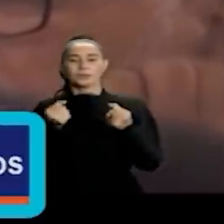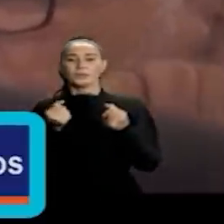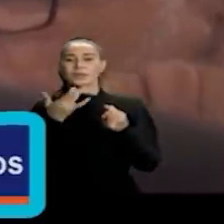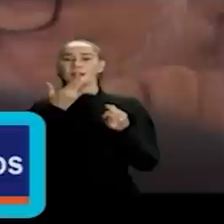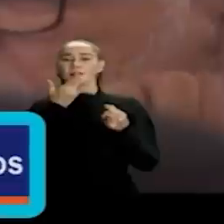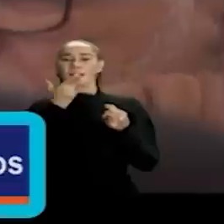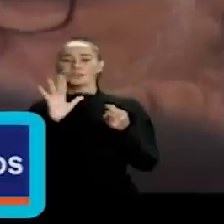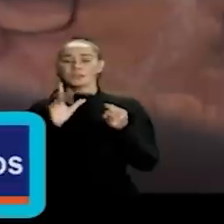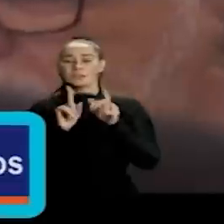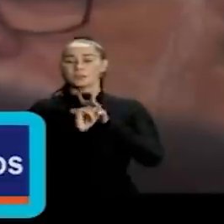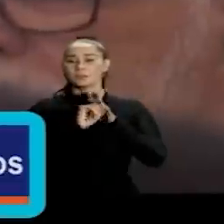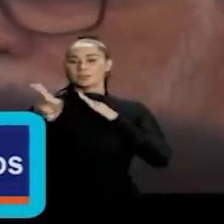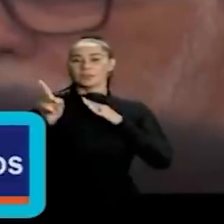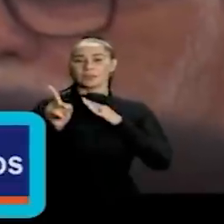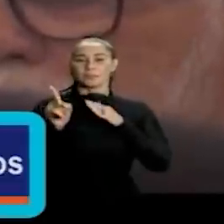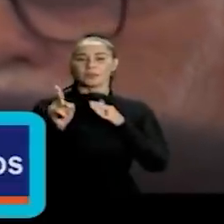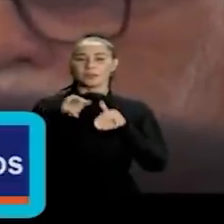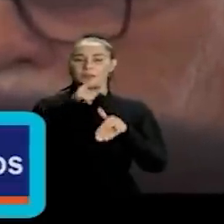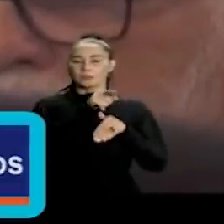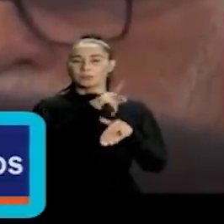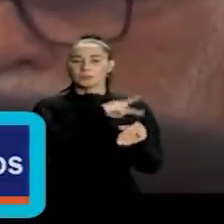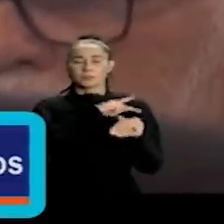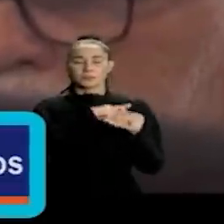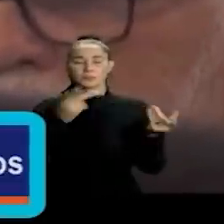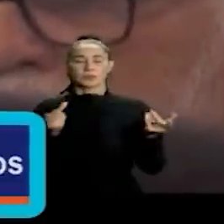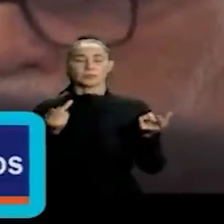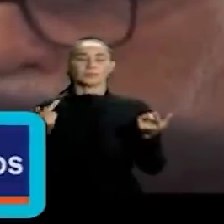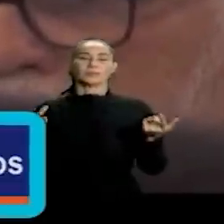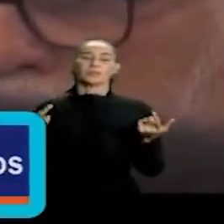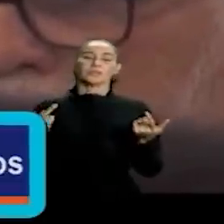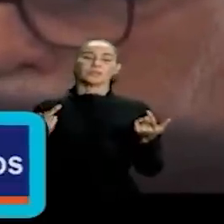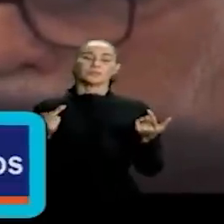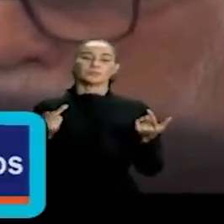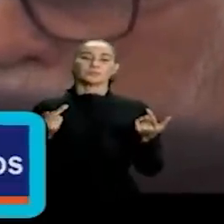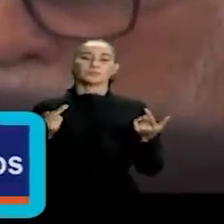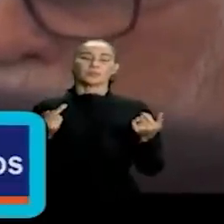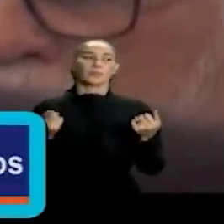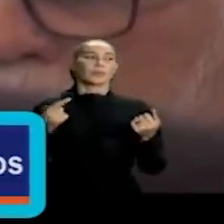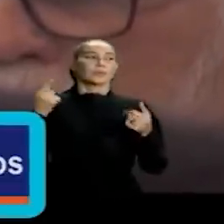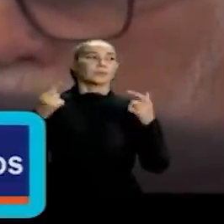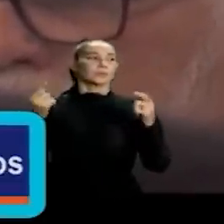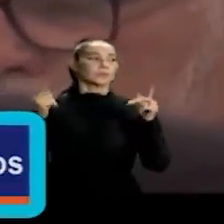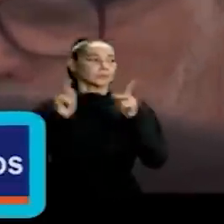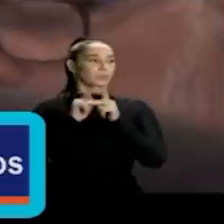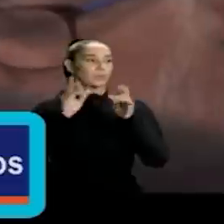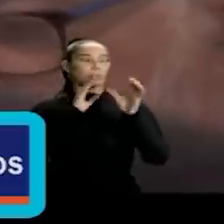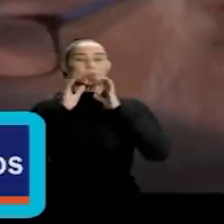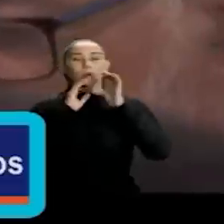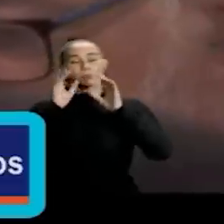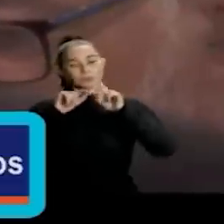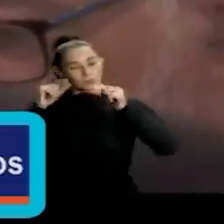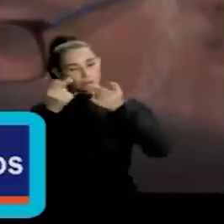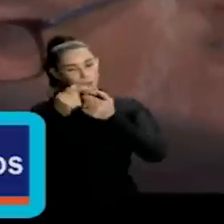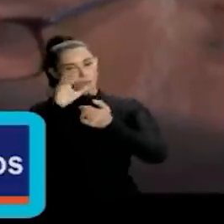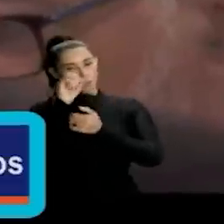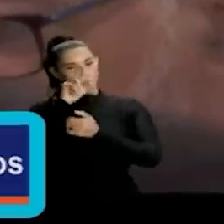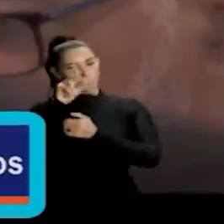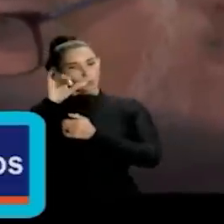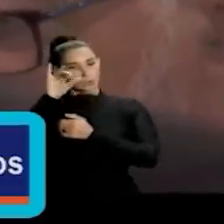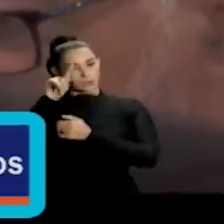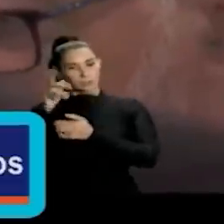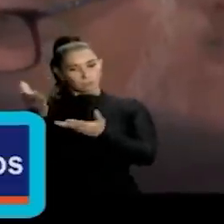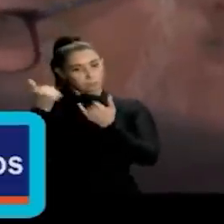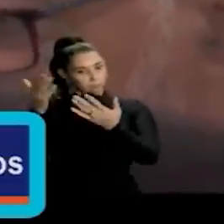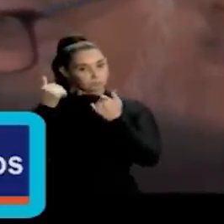suerte de los que se escaparon usted personalmente en el encuentro que tuvo con los medios de comunicación del Grupo Corripio, sugería que